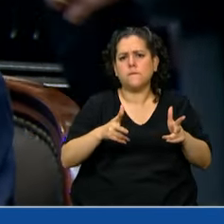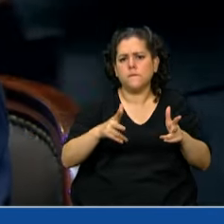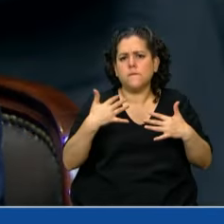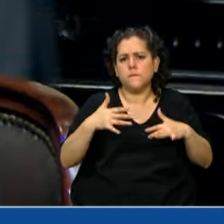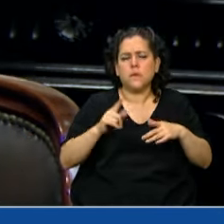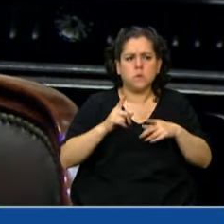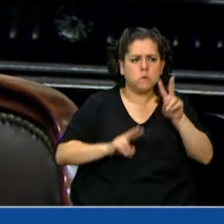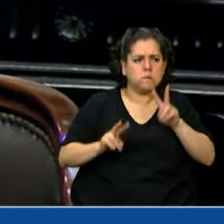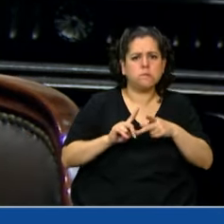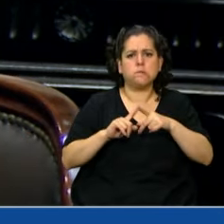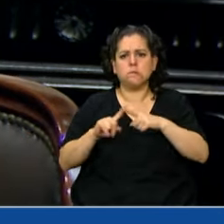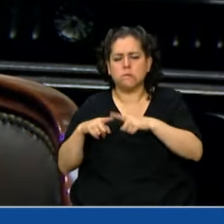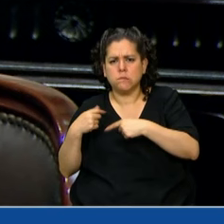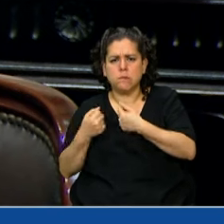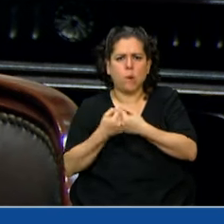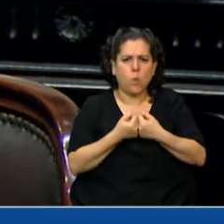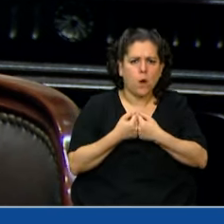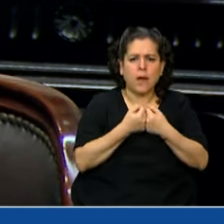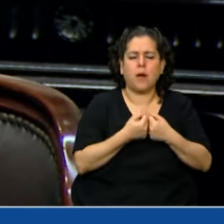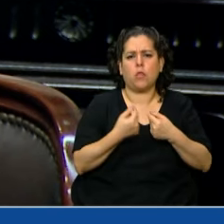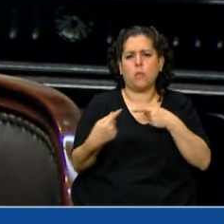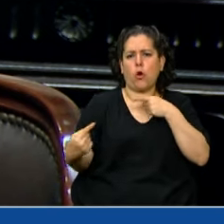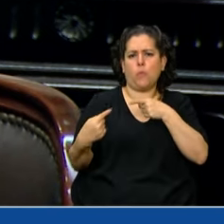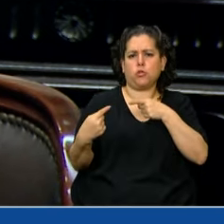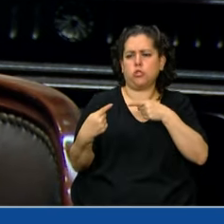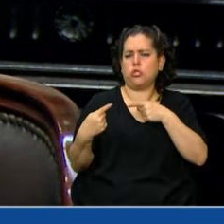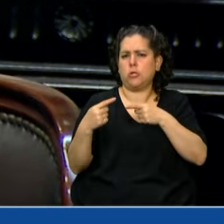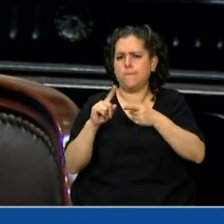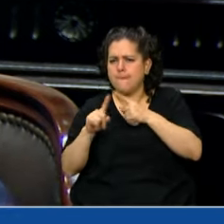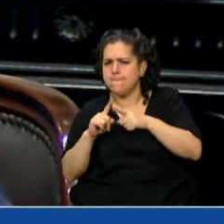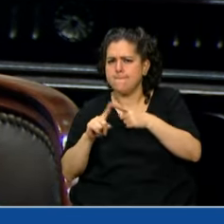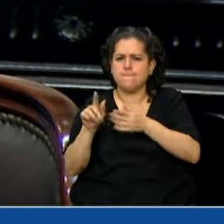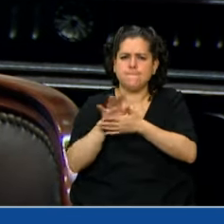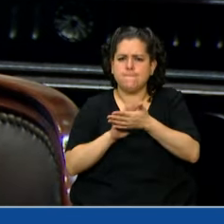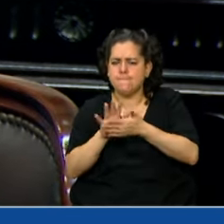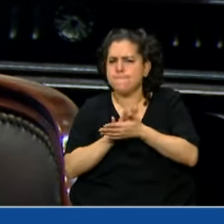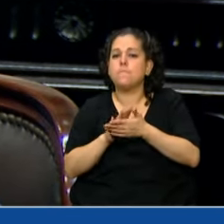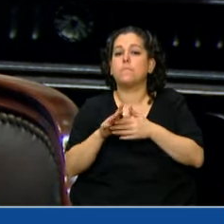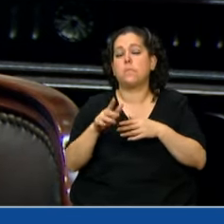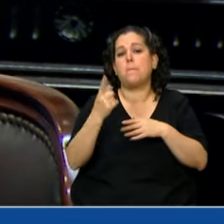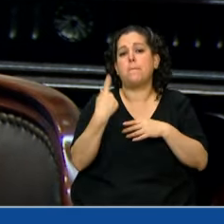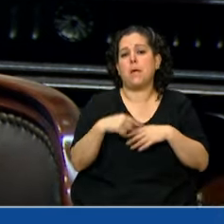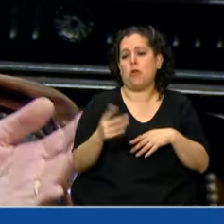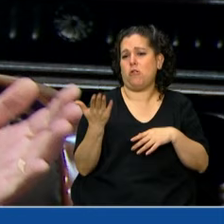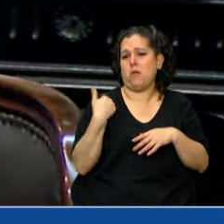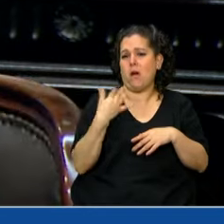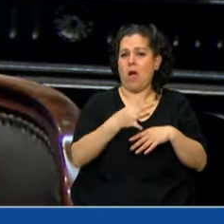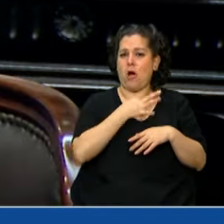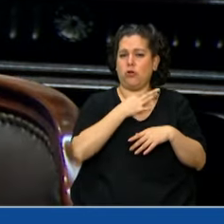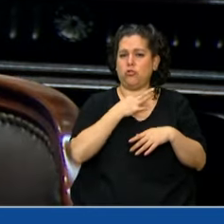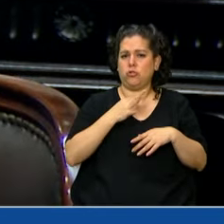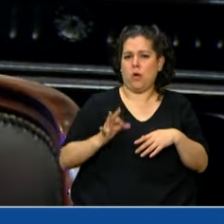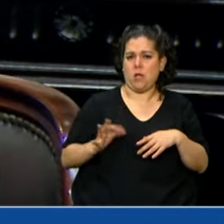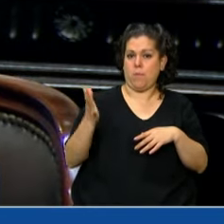y consensuar posiciones disímiles entre los distintos bloques pero en agosto en agosto